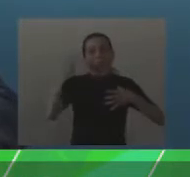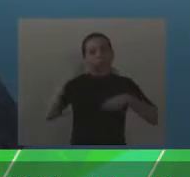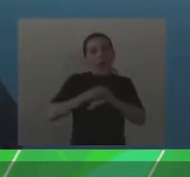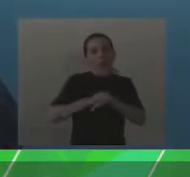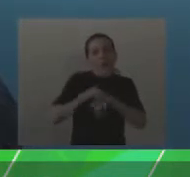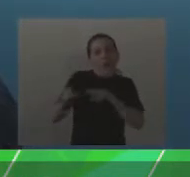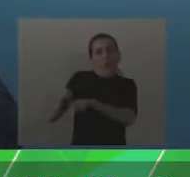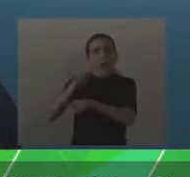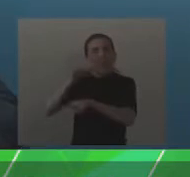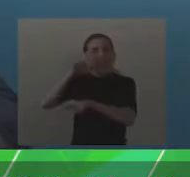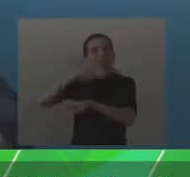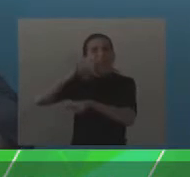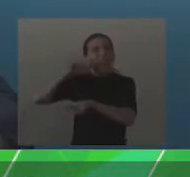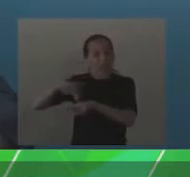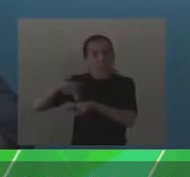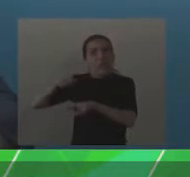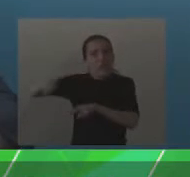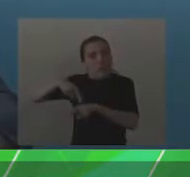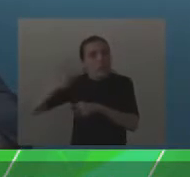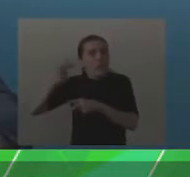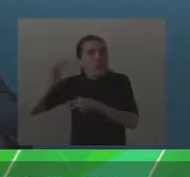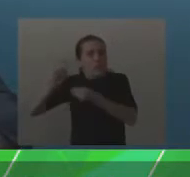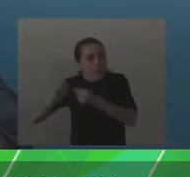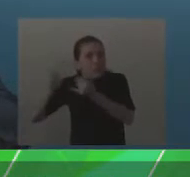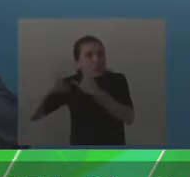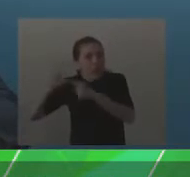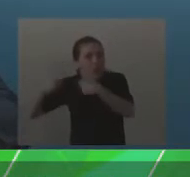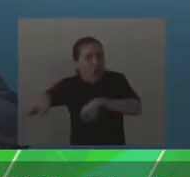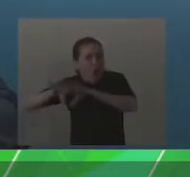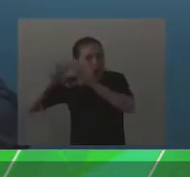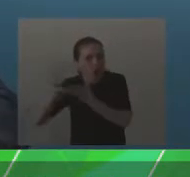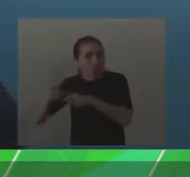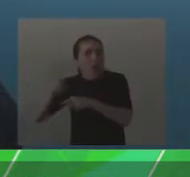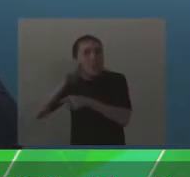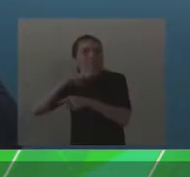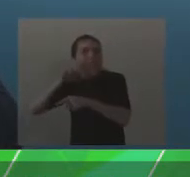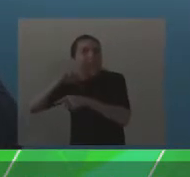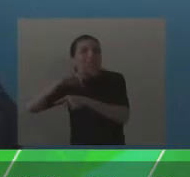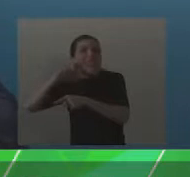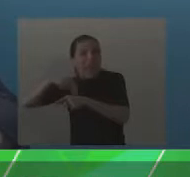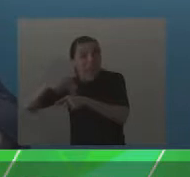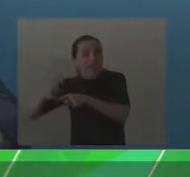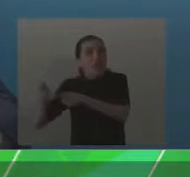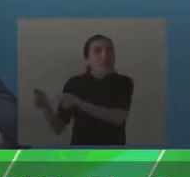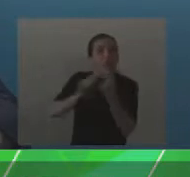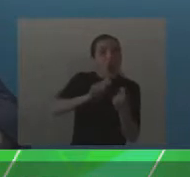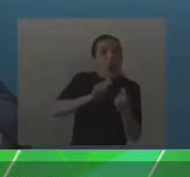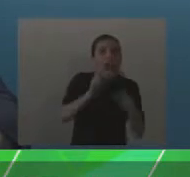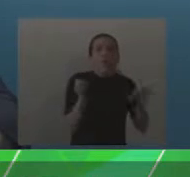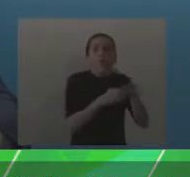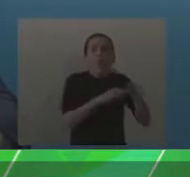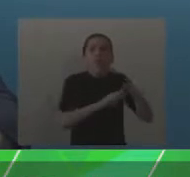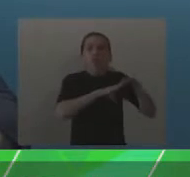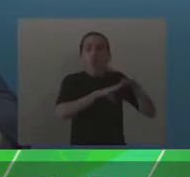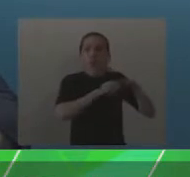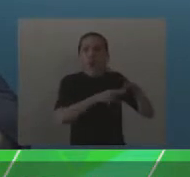norte. Sí vemos un levantamiento de lo que fue ayer en Reconquista y en Avellaneda, porque creo que al no entender muchas veces lo que son las idiosincrasias